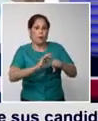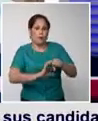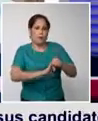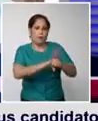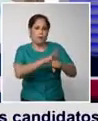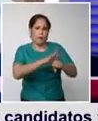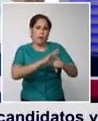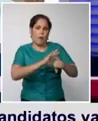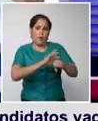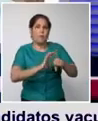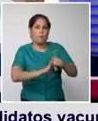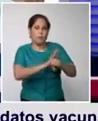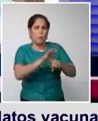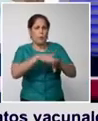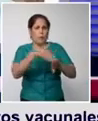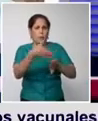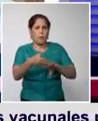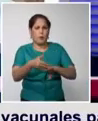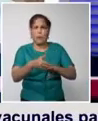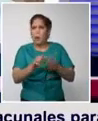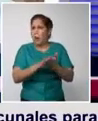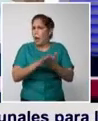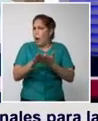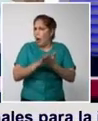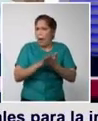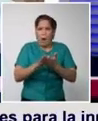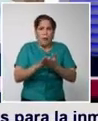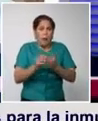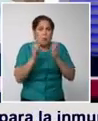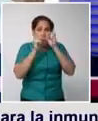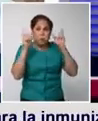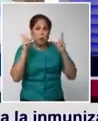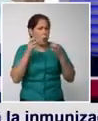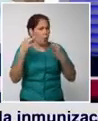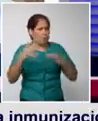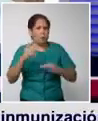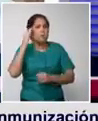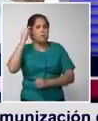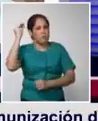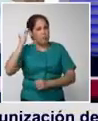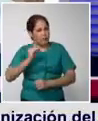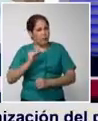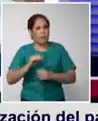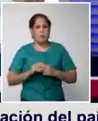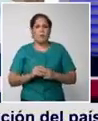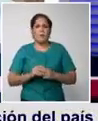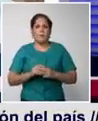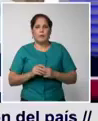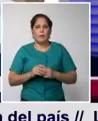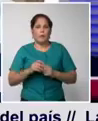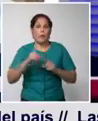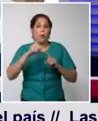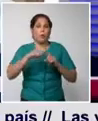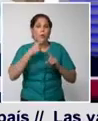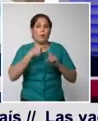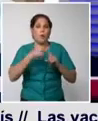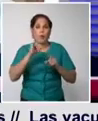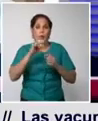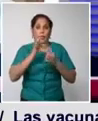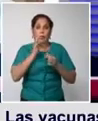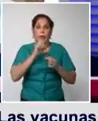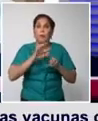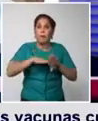ocurrido la infección, no es nada nuevo. Todos conocemos, por ejemplo, las reactivaciones del tozoide tetánico después de